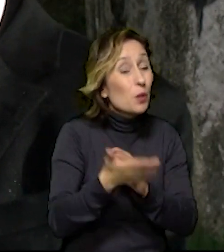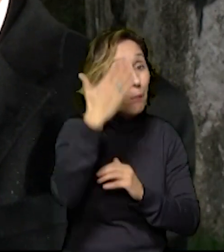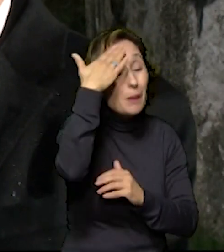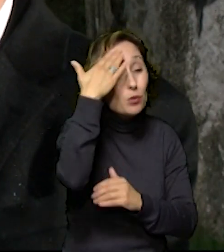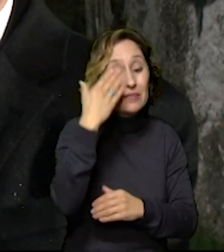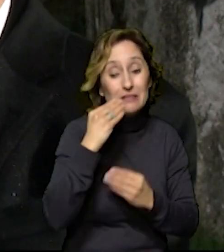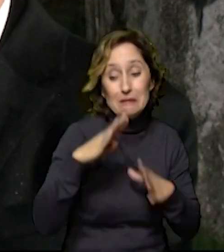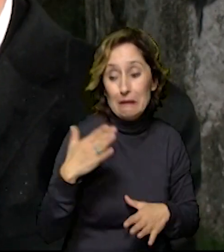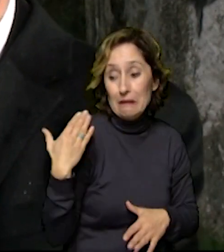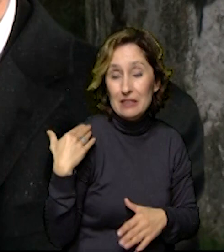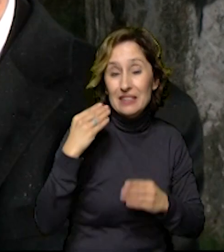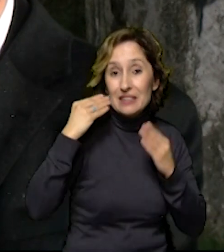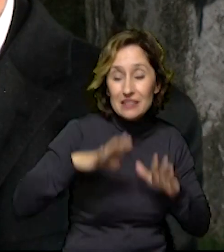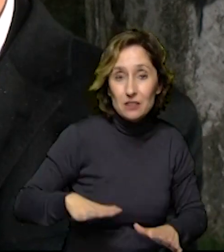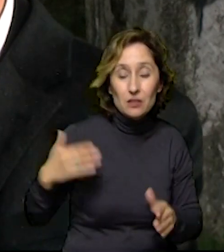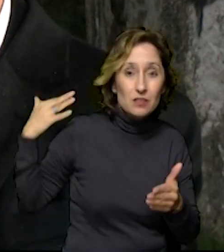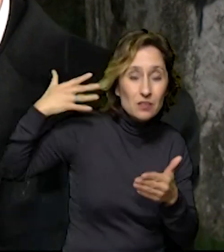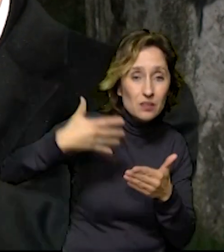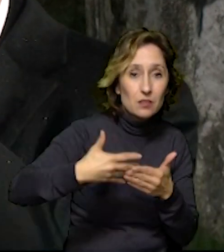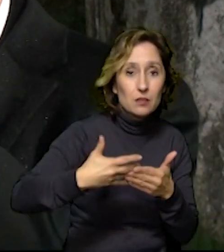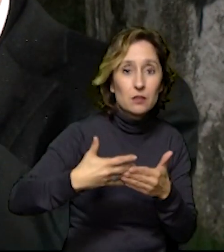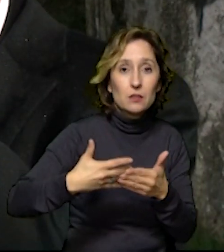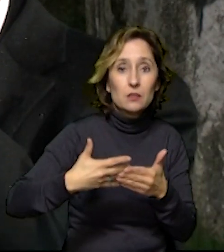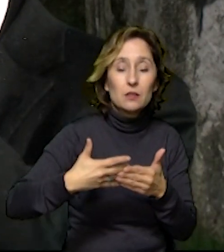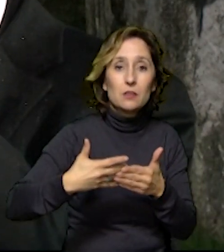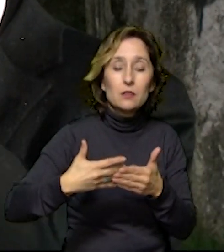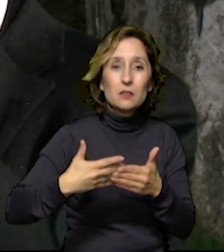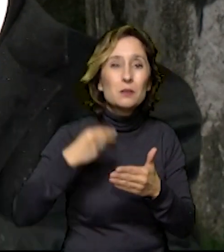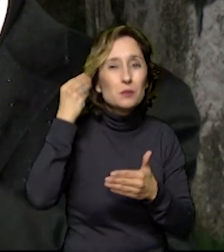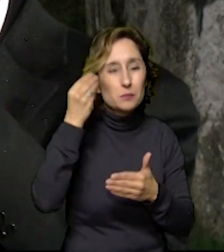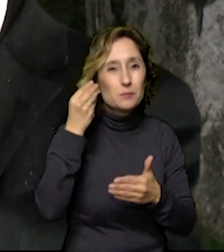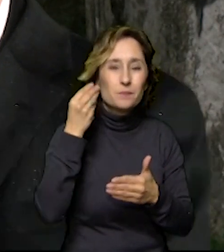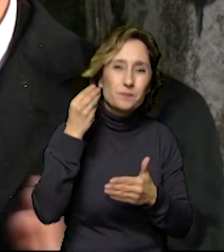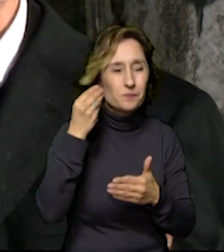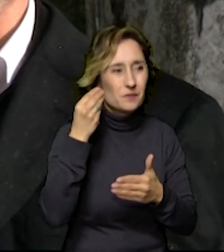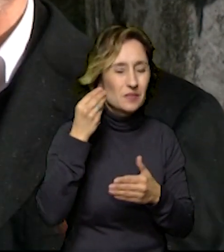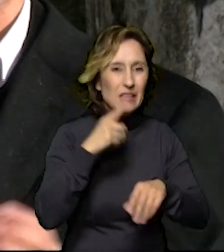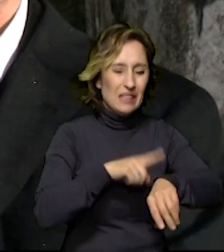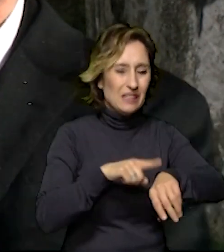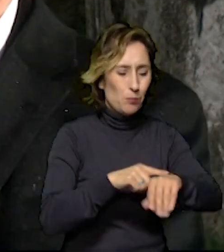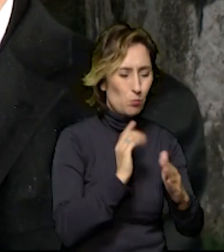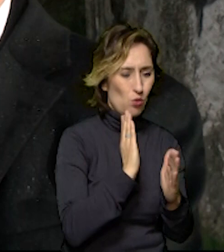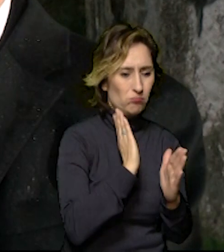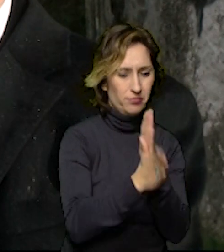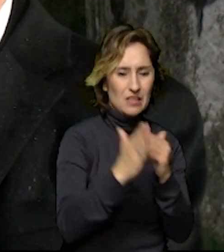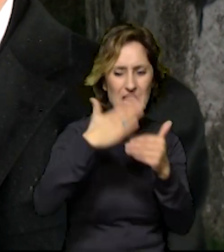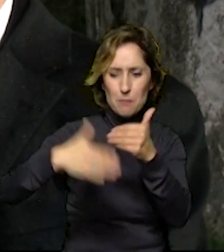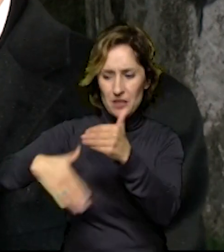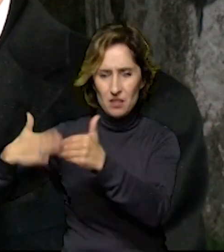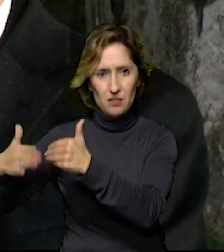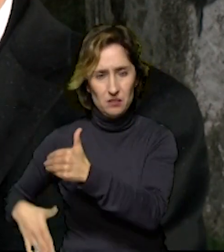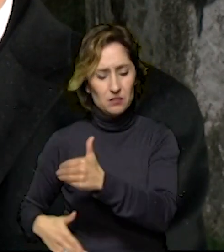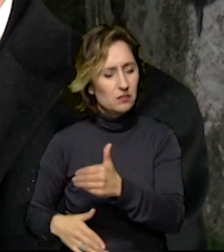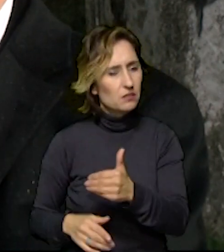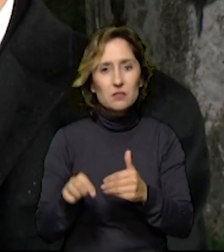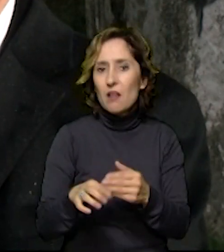recientes históricas y calificamos demasiado y también le ponemos demasiados límites temporales. Aquí lo que hay que